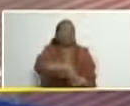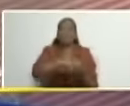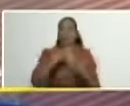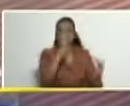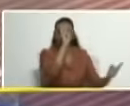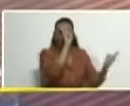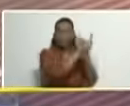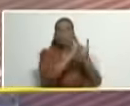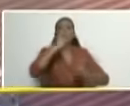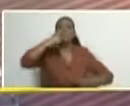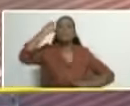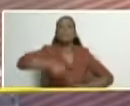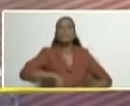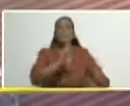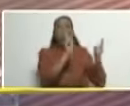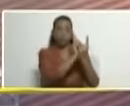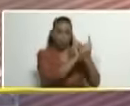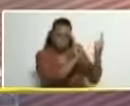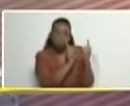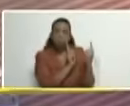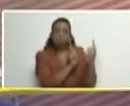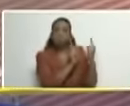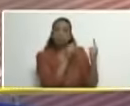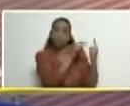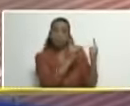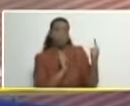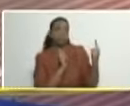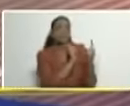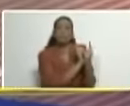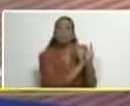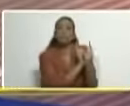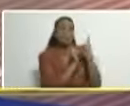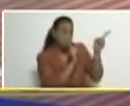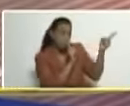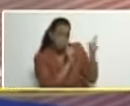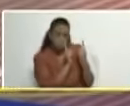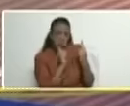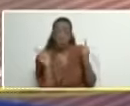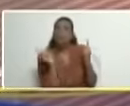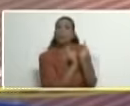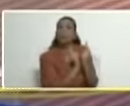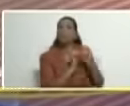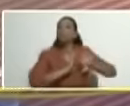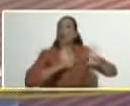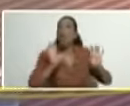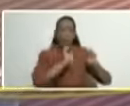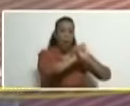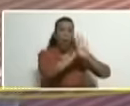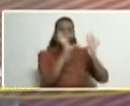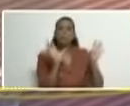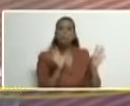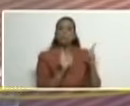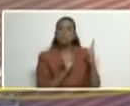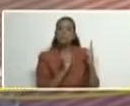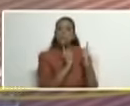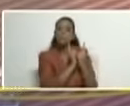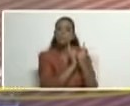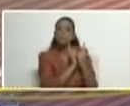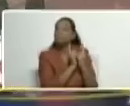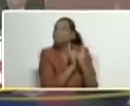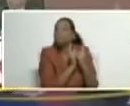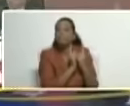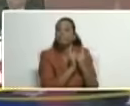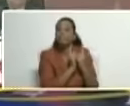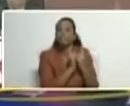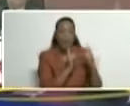cara, tú con tú, yo con yo, no, tú con tú. Tú con tú,